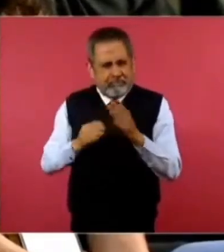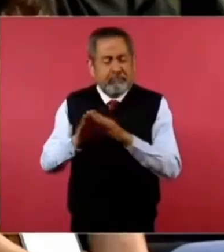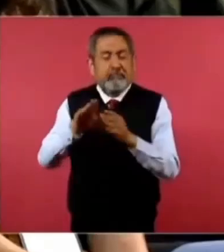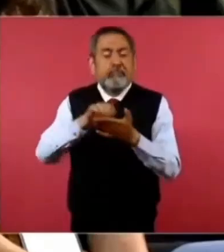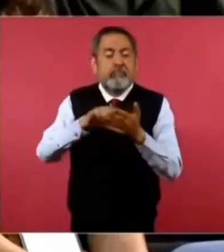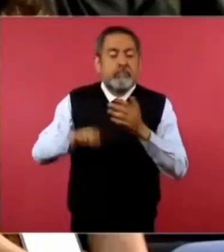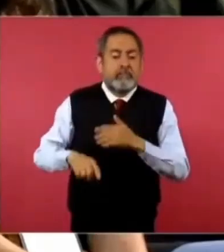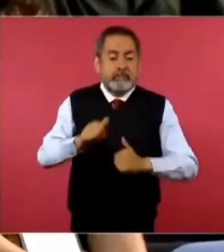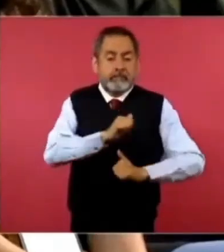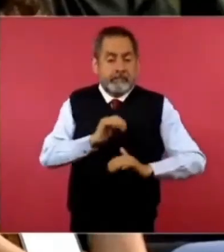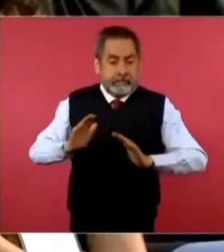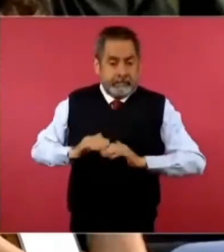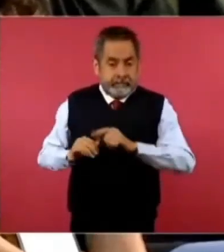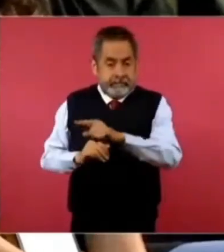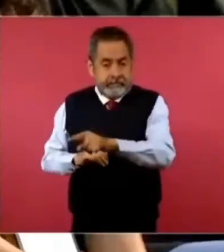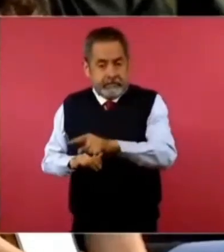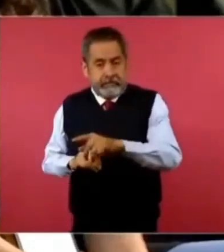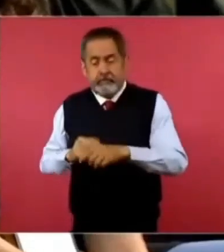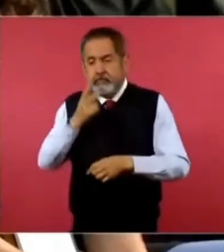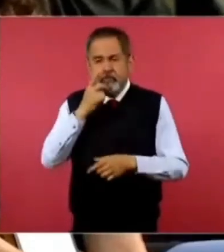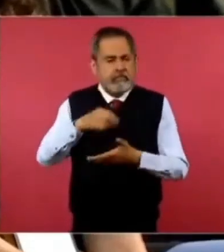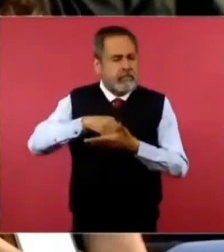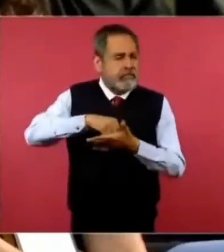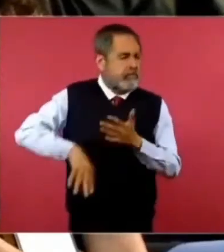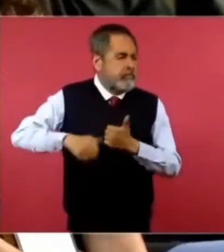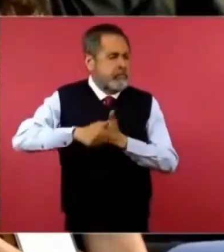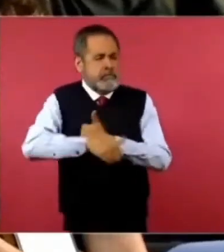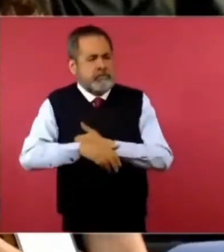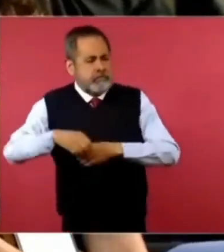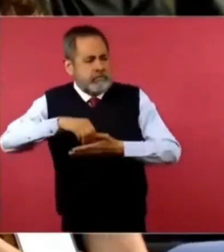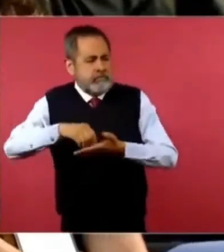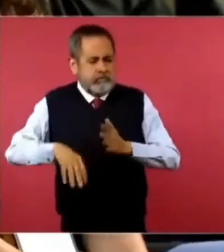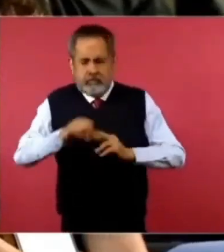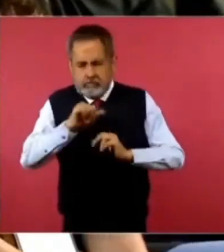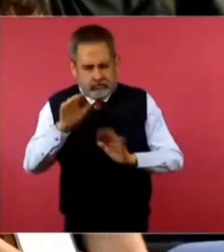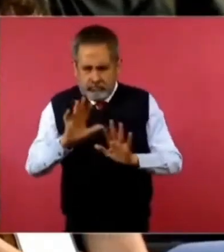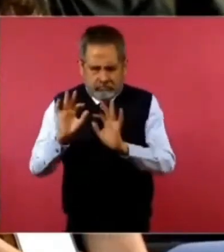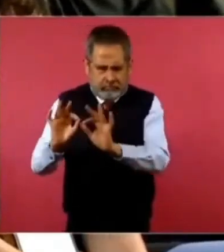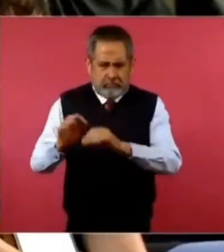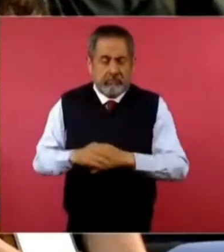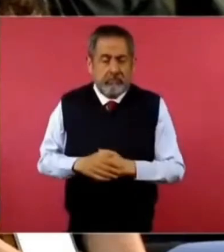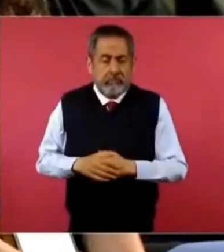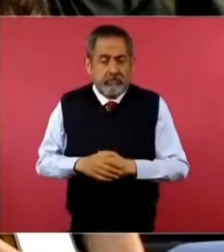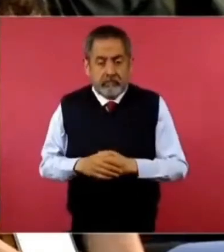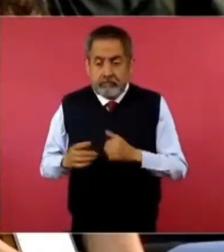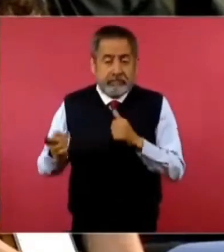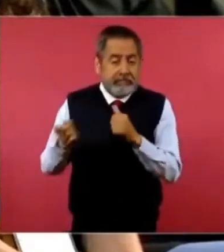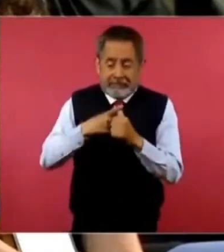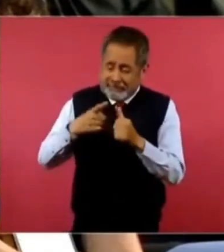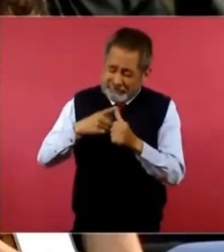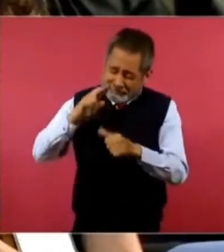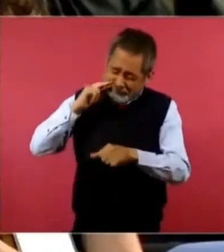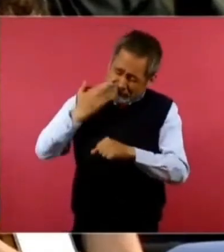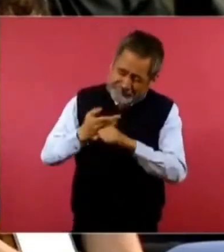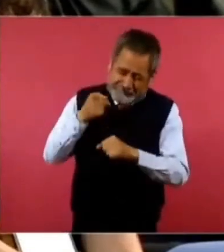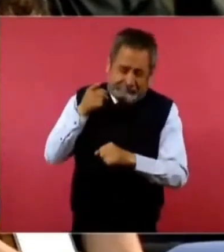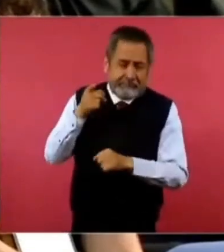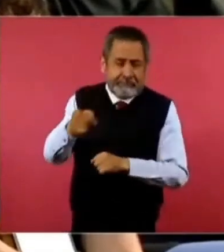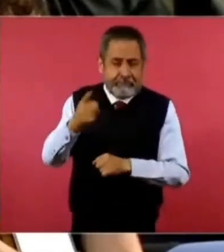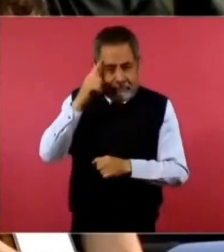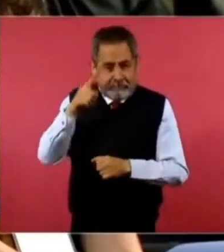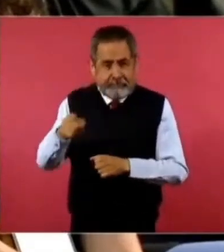ejemplo, el Ejército, que decía, no ocultamos información. El principal responsable de